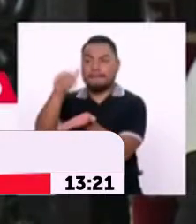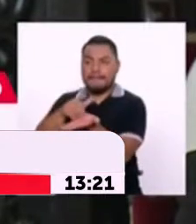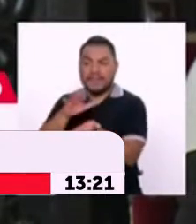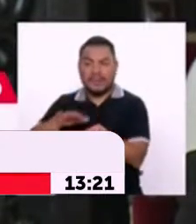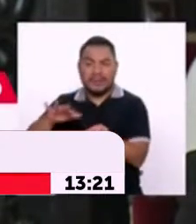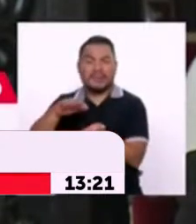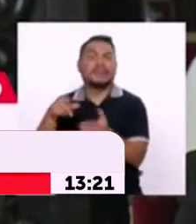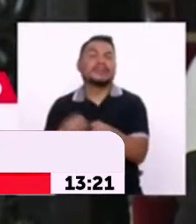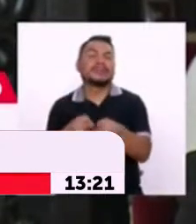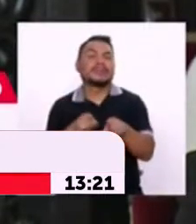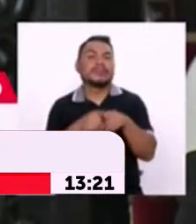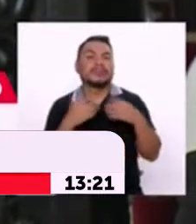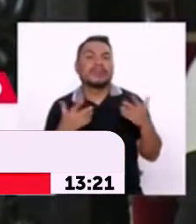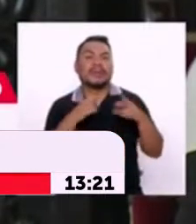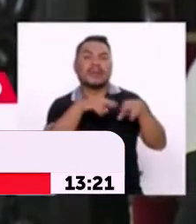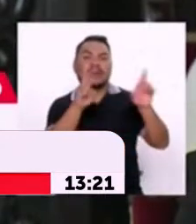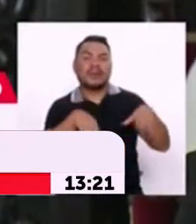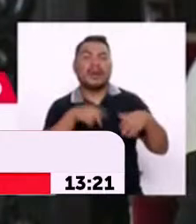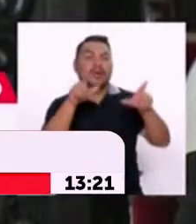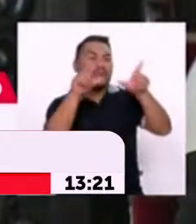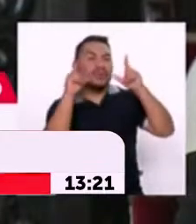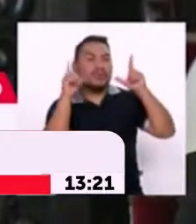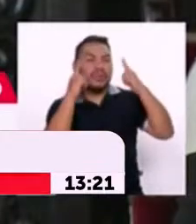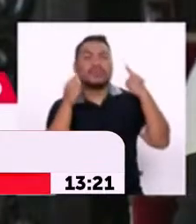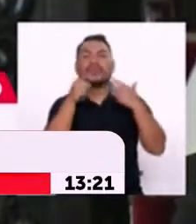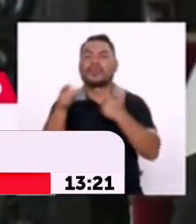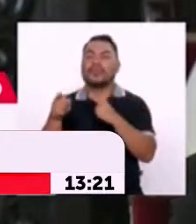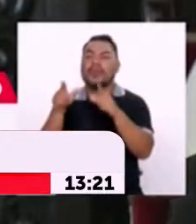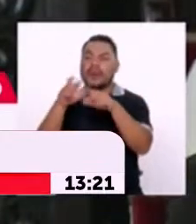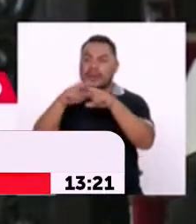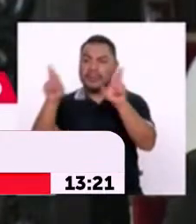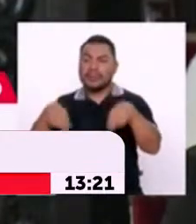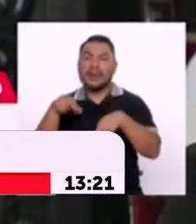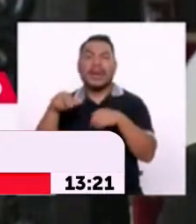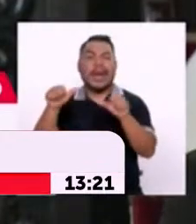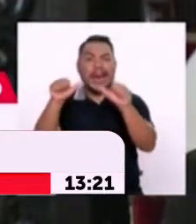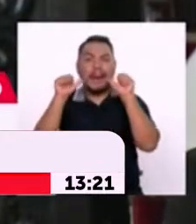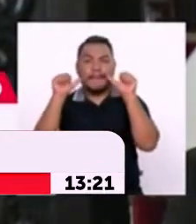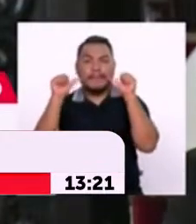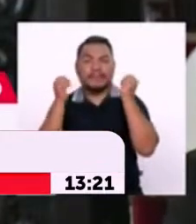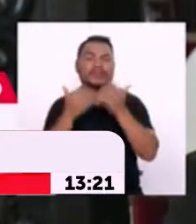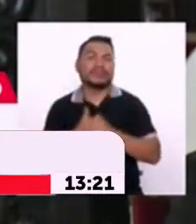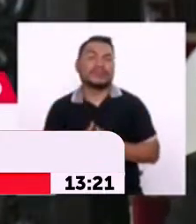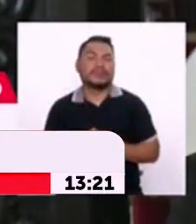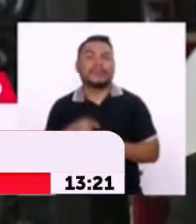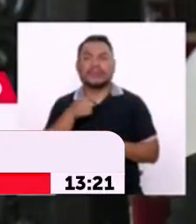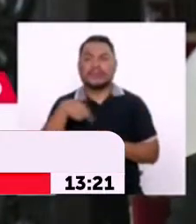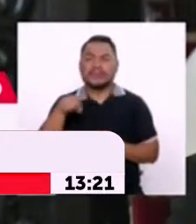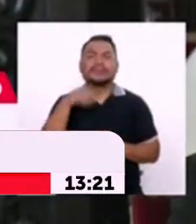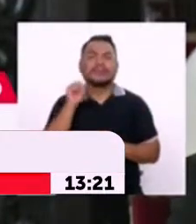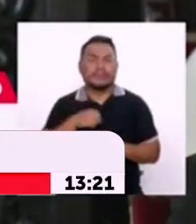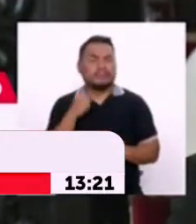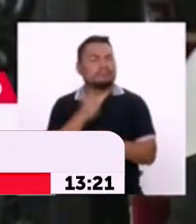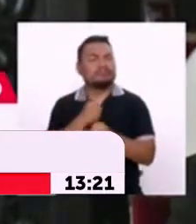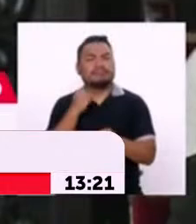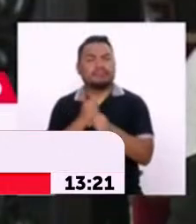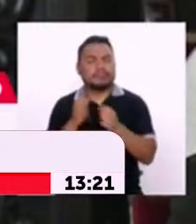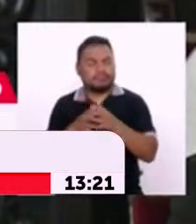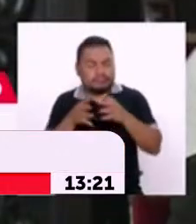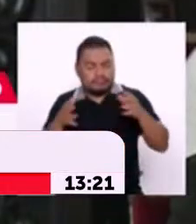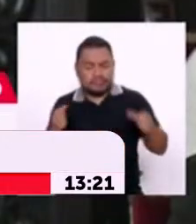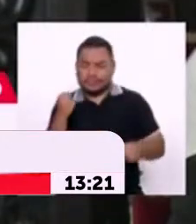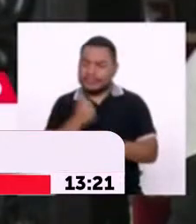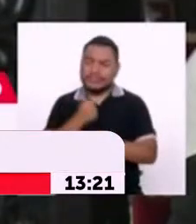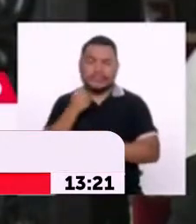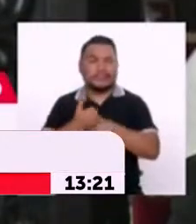de Dios, como la región de Loreto, como la región de Amazonas, trabajamos